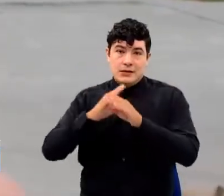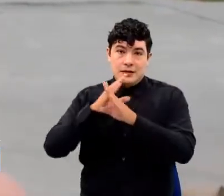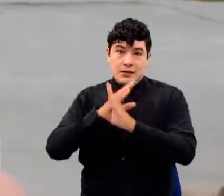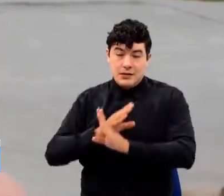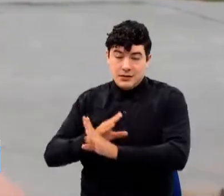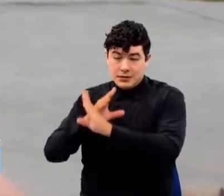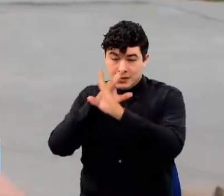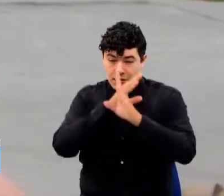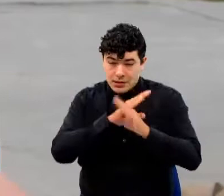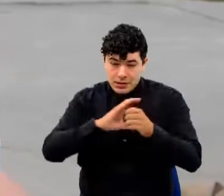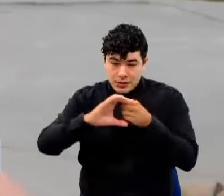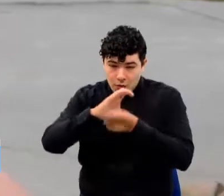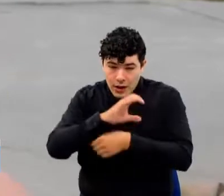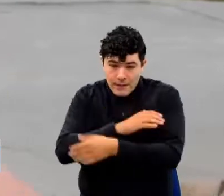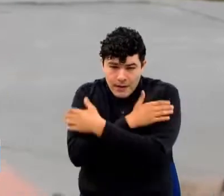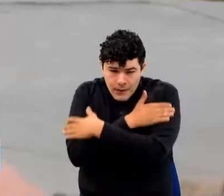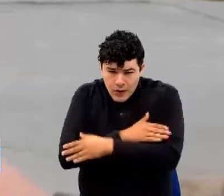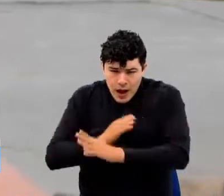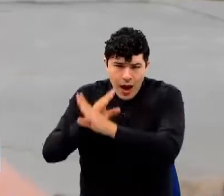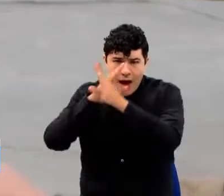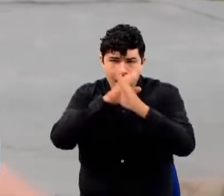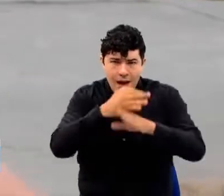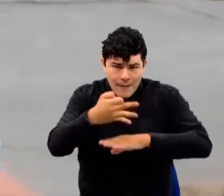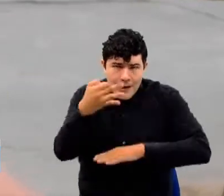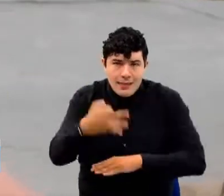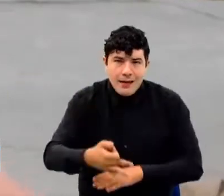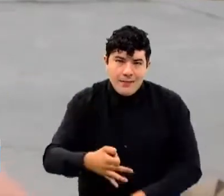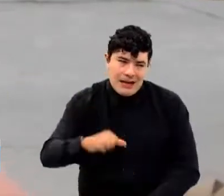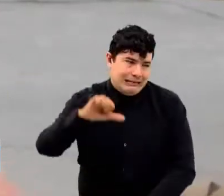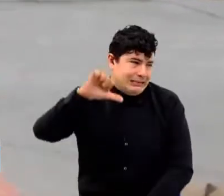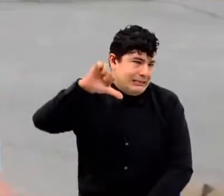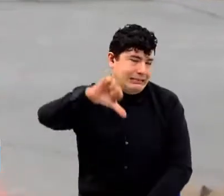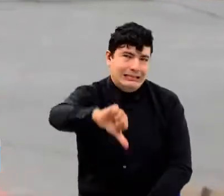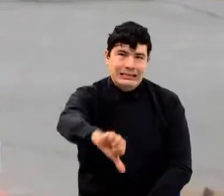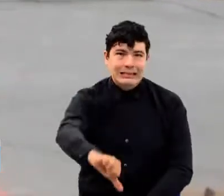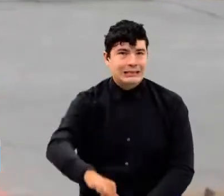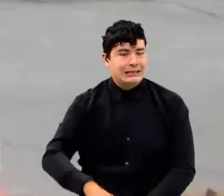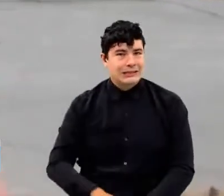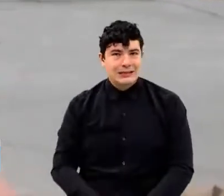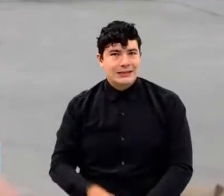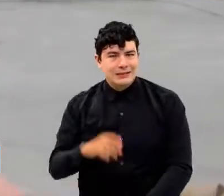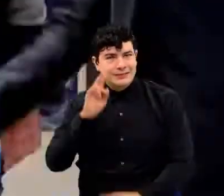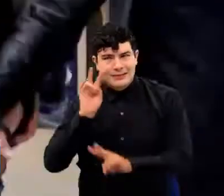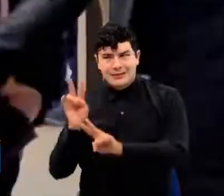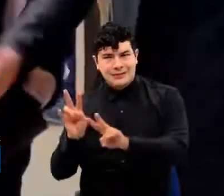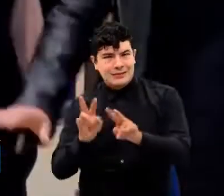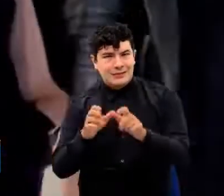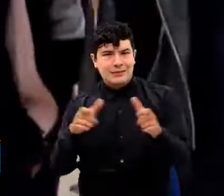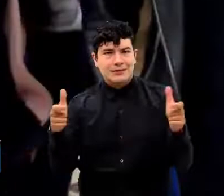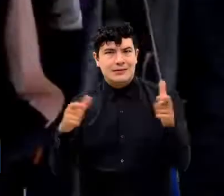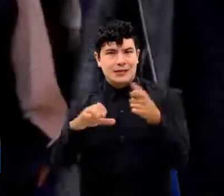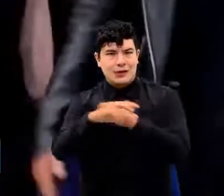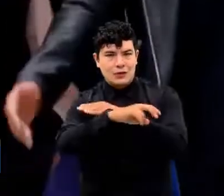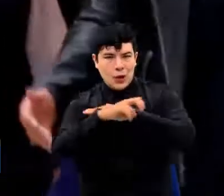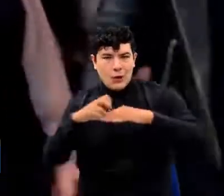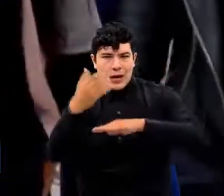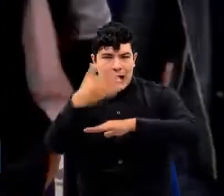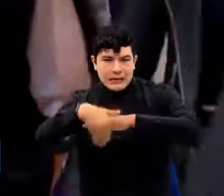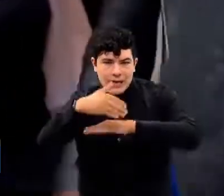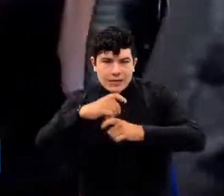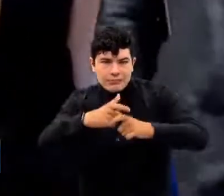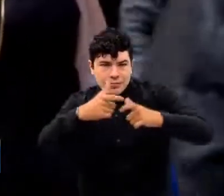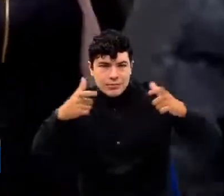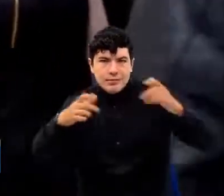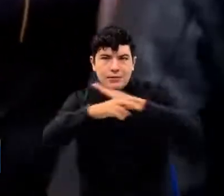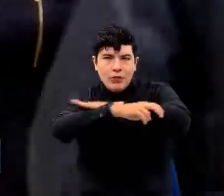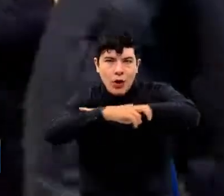es paupérrima. Definitivamente estamos viendo en la ciudad el incremento de hurtos en las calles, o sea, de